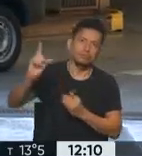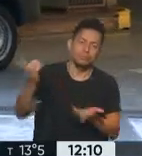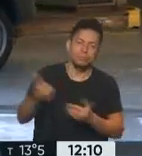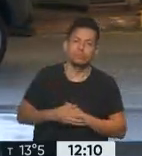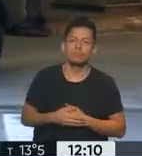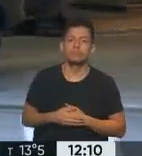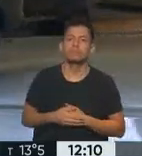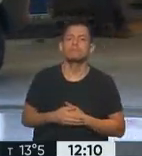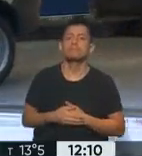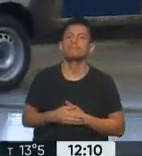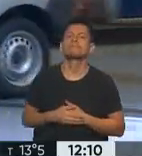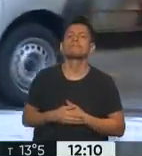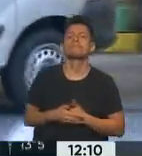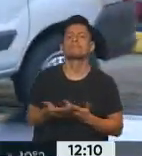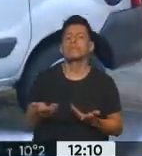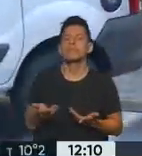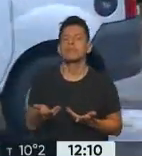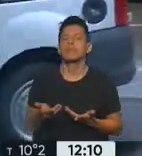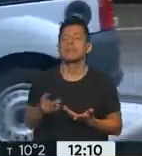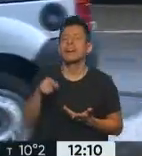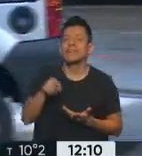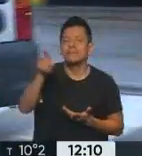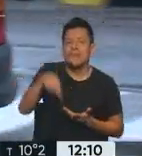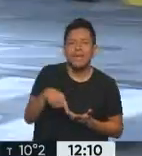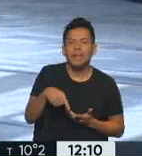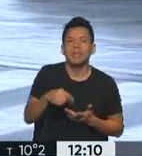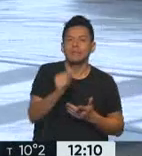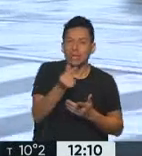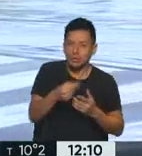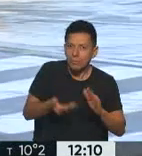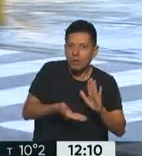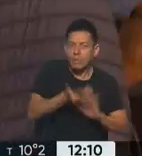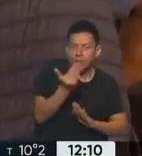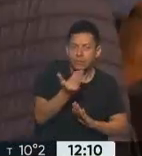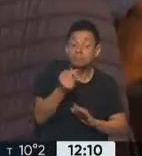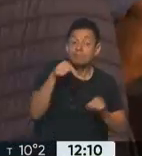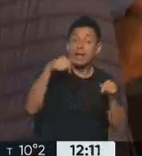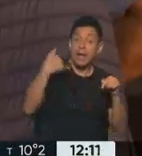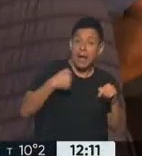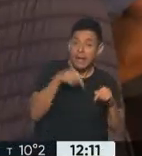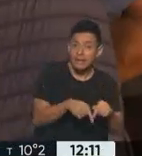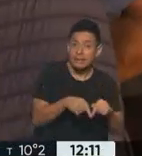más incremento, pero después se redujo. Eso influye. Ahora, ¿qué ocurre? Dentro del mercado local se está